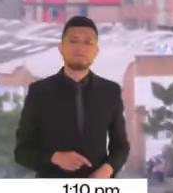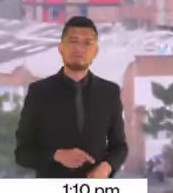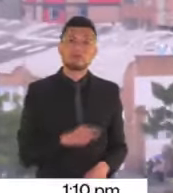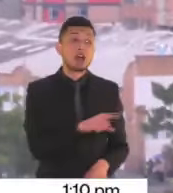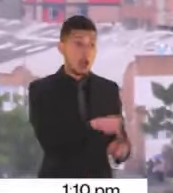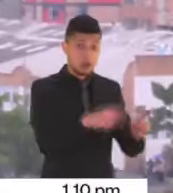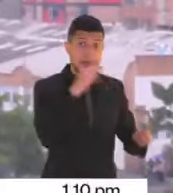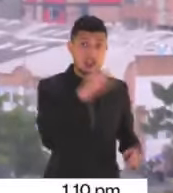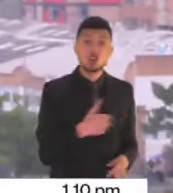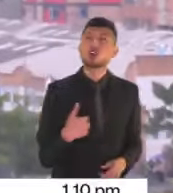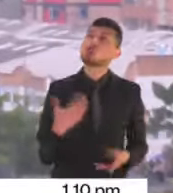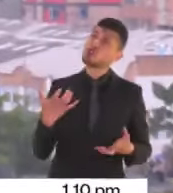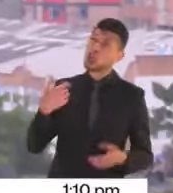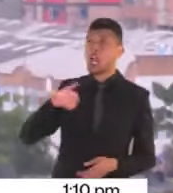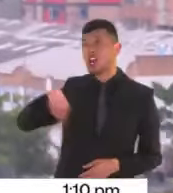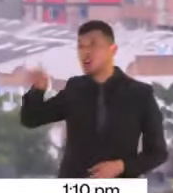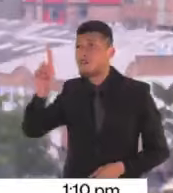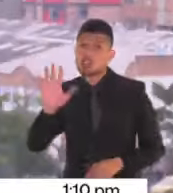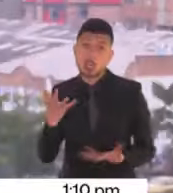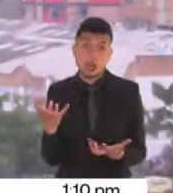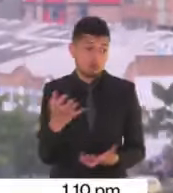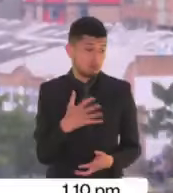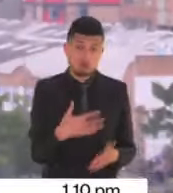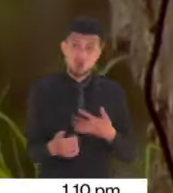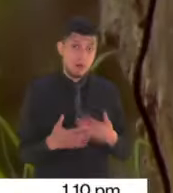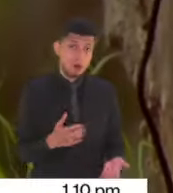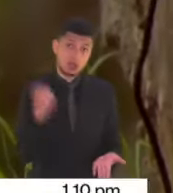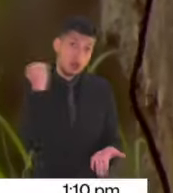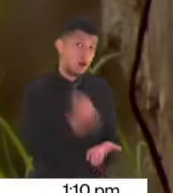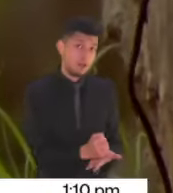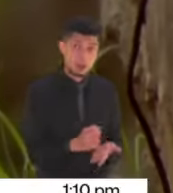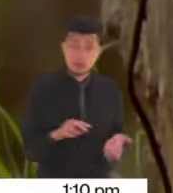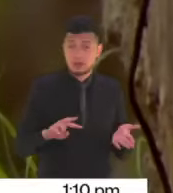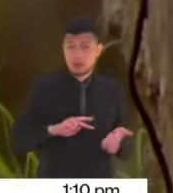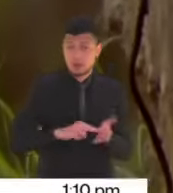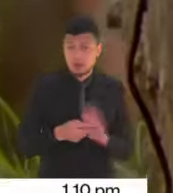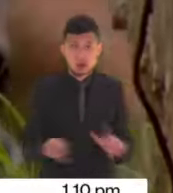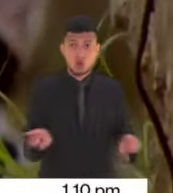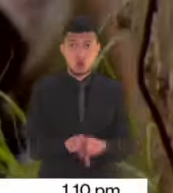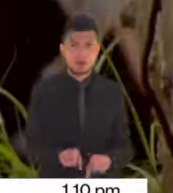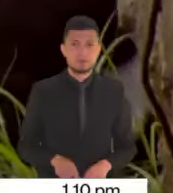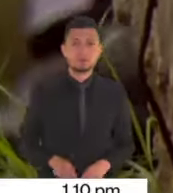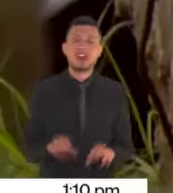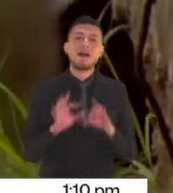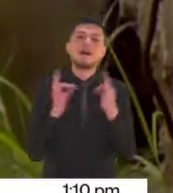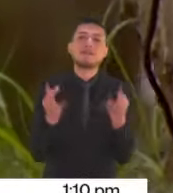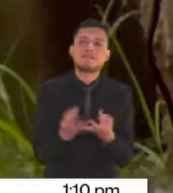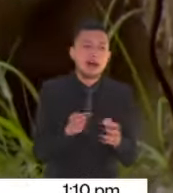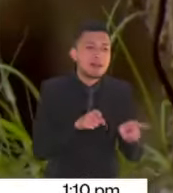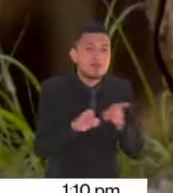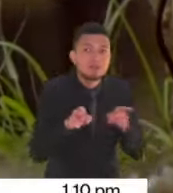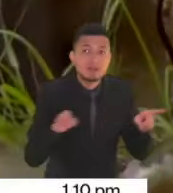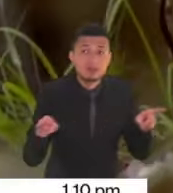quiero ir, llévenme a mí, etcétera, sigue siendo forzado. Las familias por miedo solo los reportan como desaparecidos.